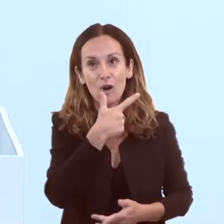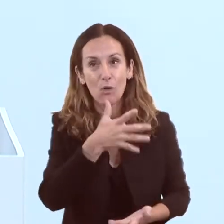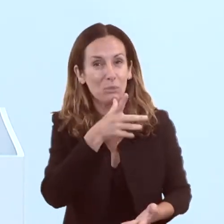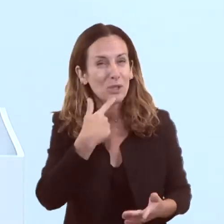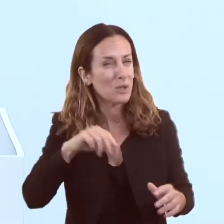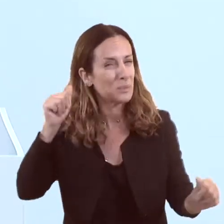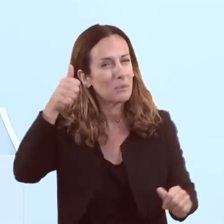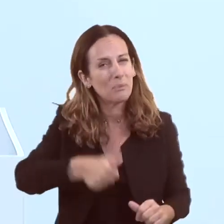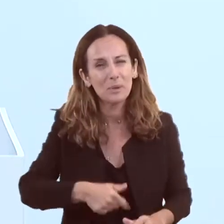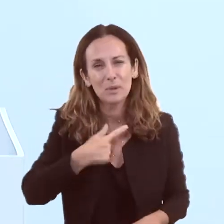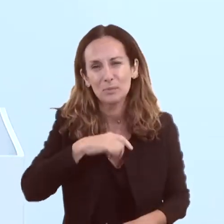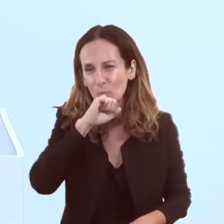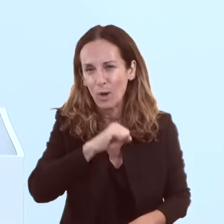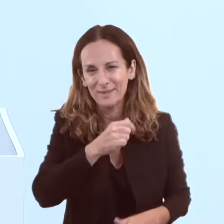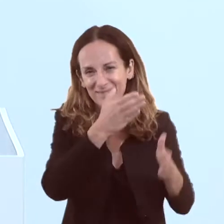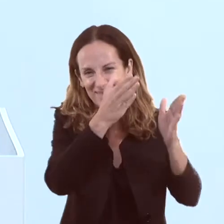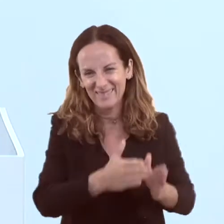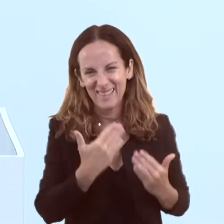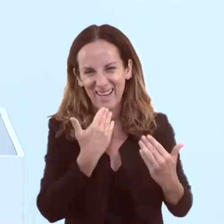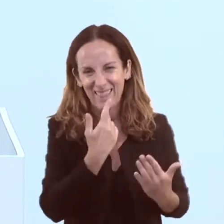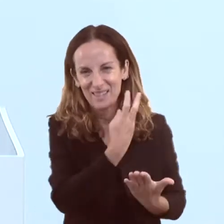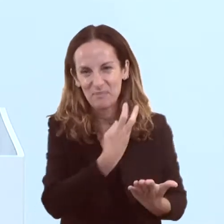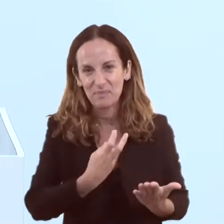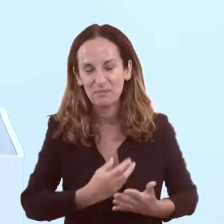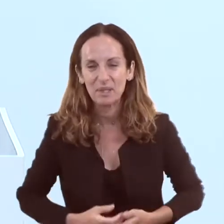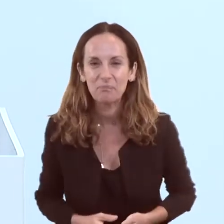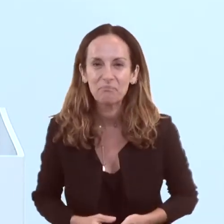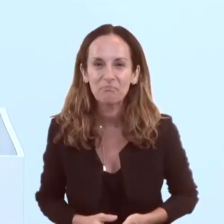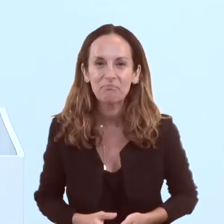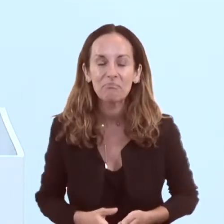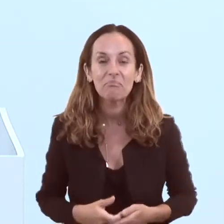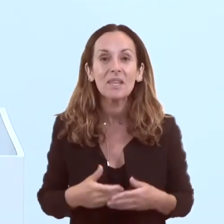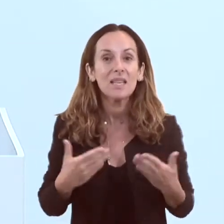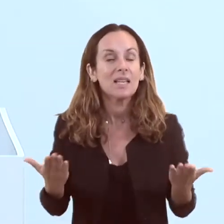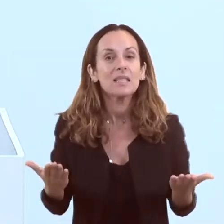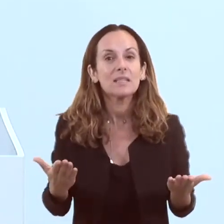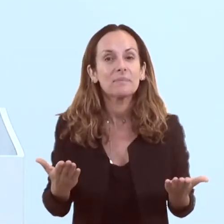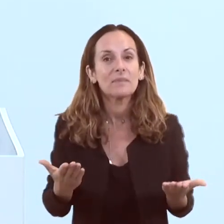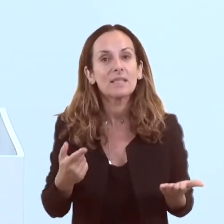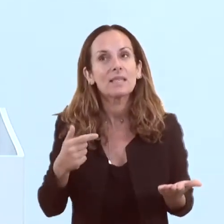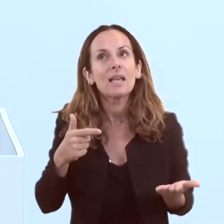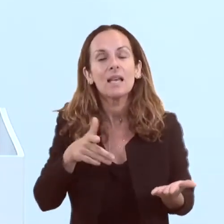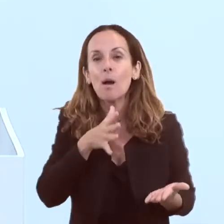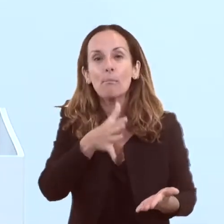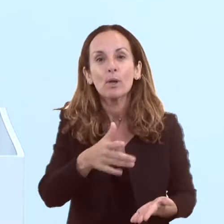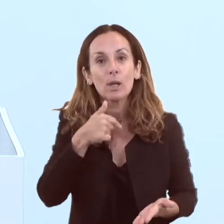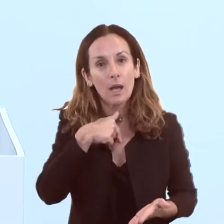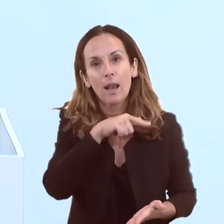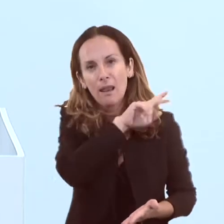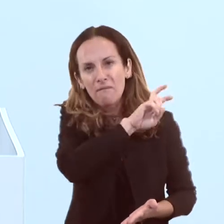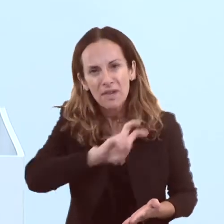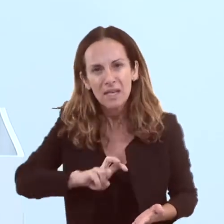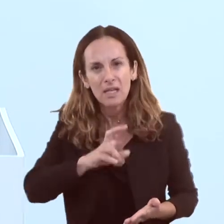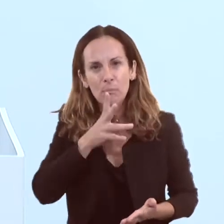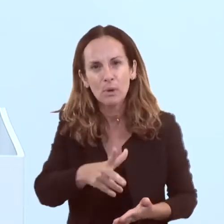y él no es de aquí porque sigue un gran consejo de mallorca ni porque allí contribuir a sacerdote muntana que también hubo